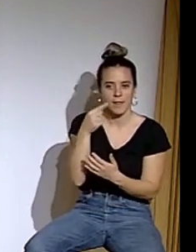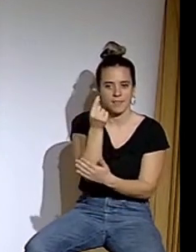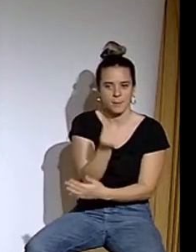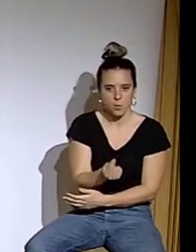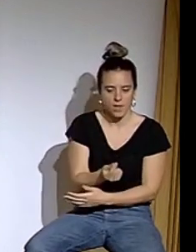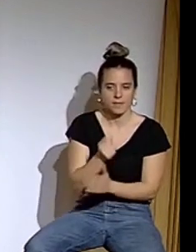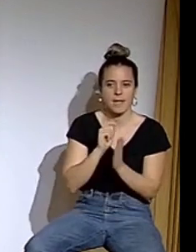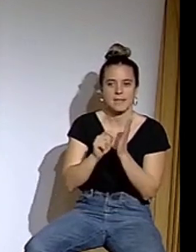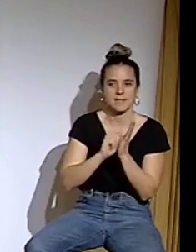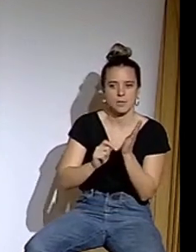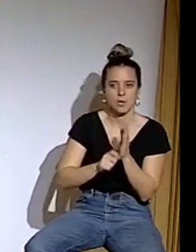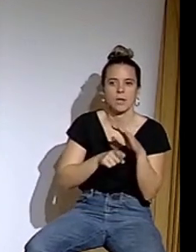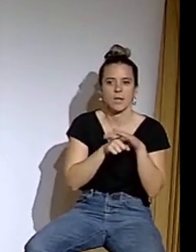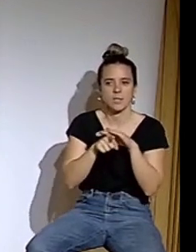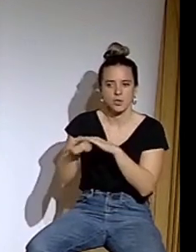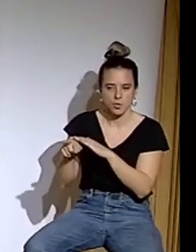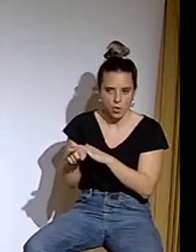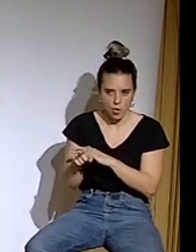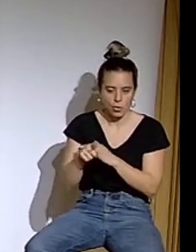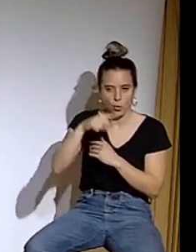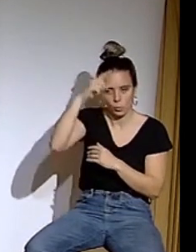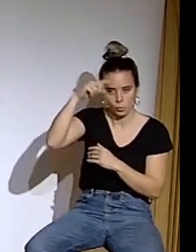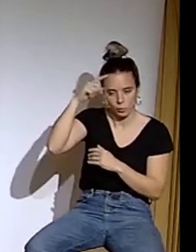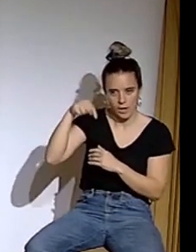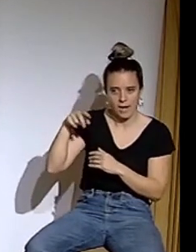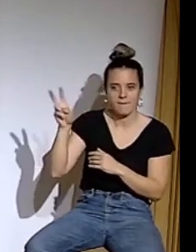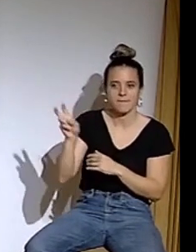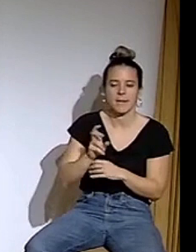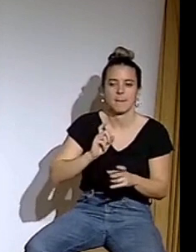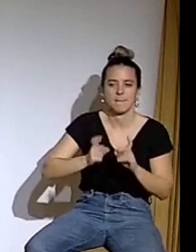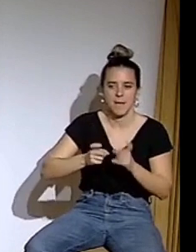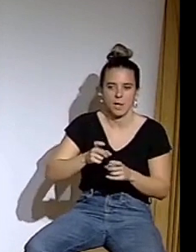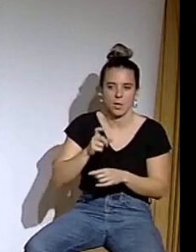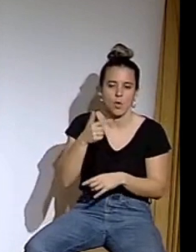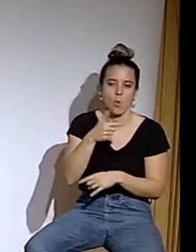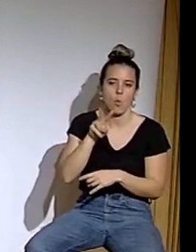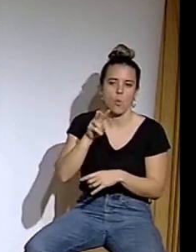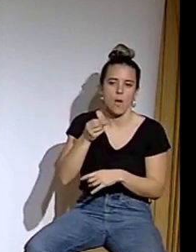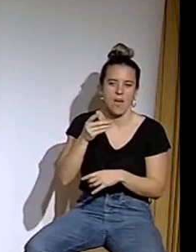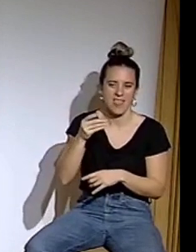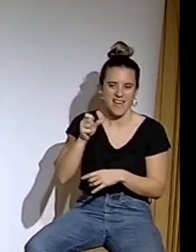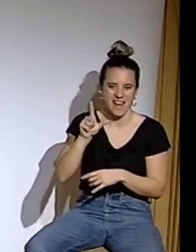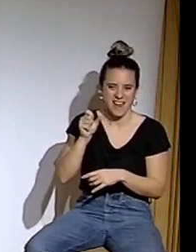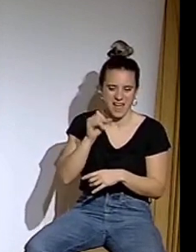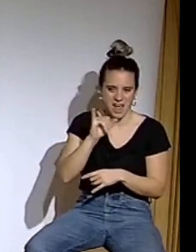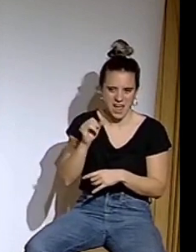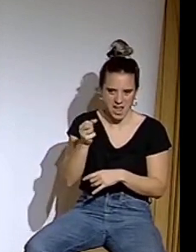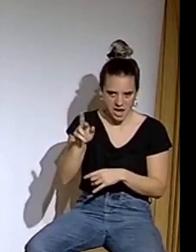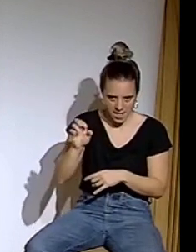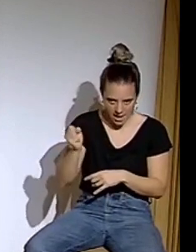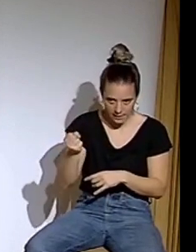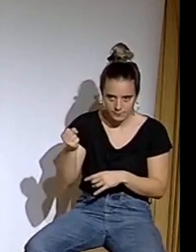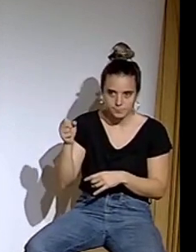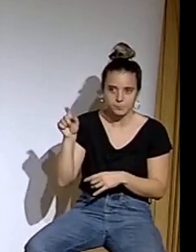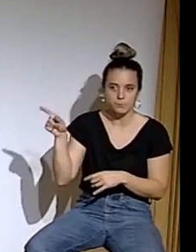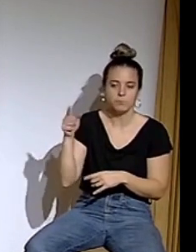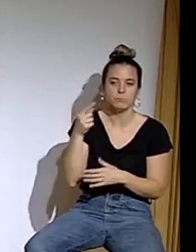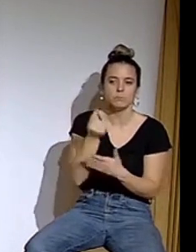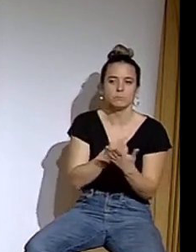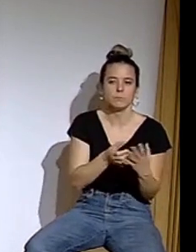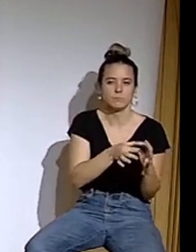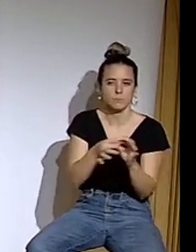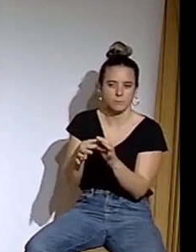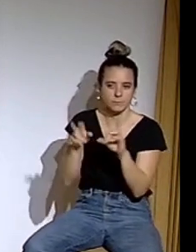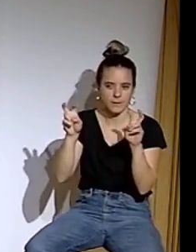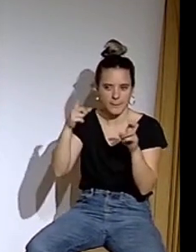escritor y gestor cultural originario de Guadalajara México su obra gráfica se centra en la introspección de la mente